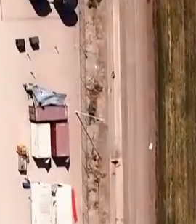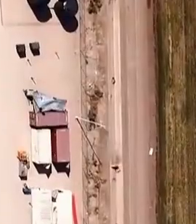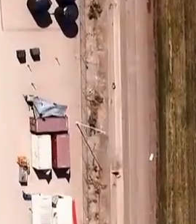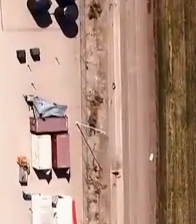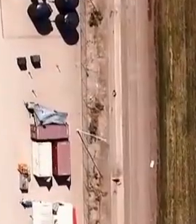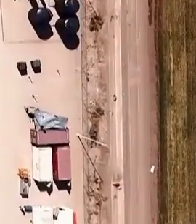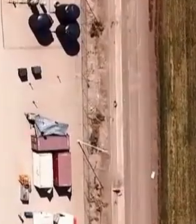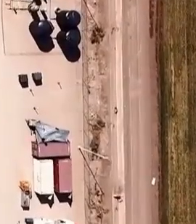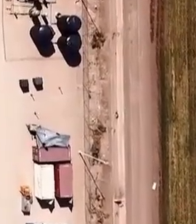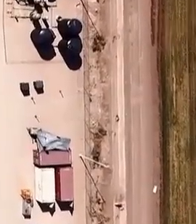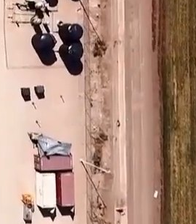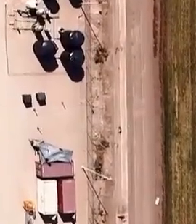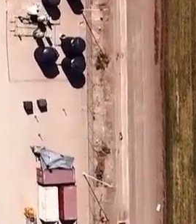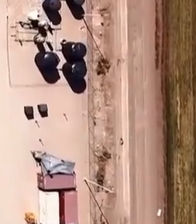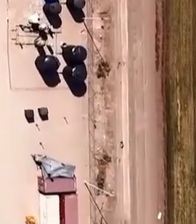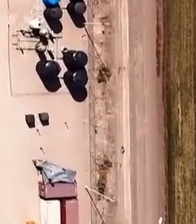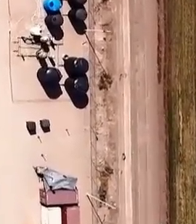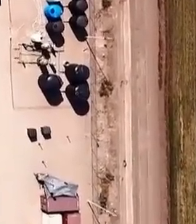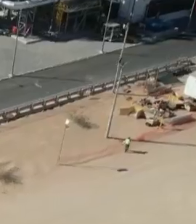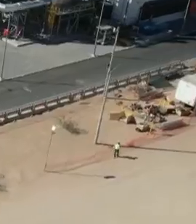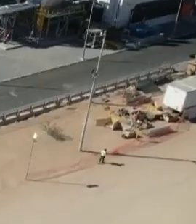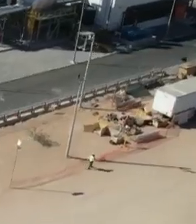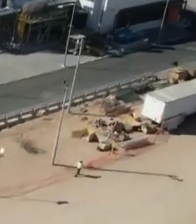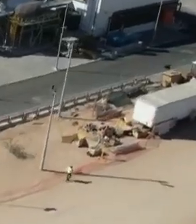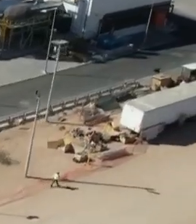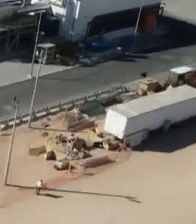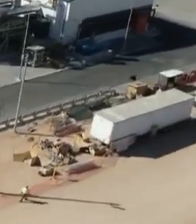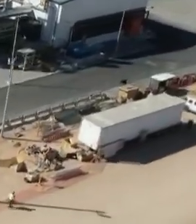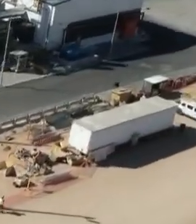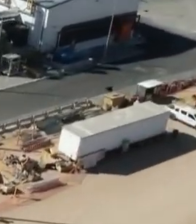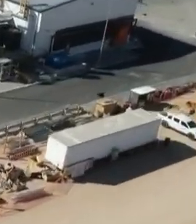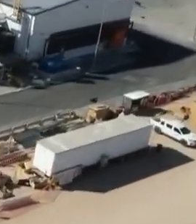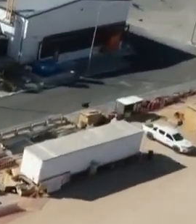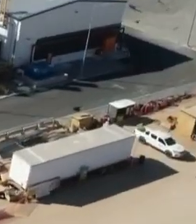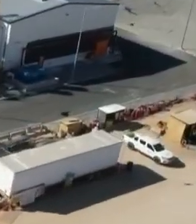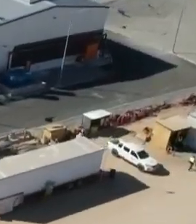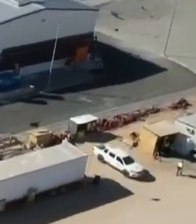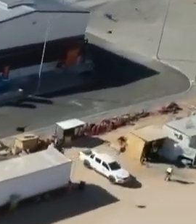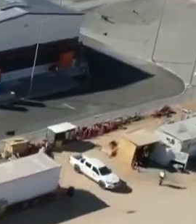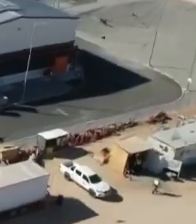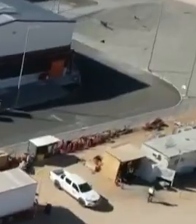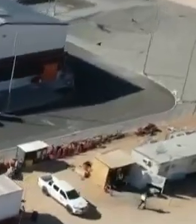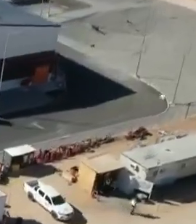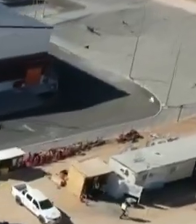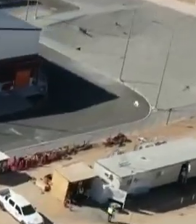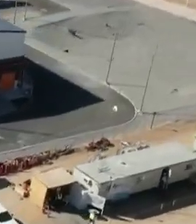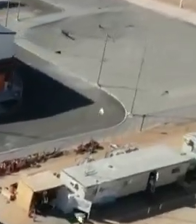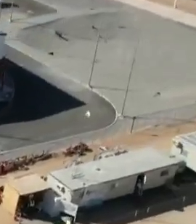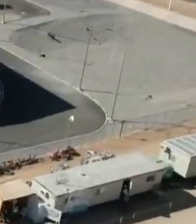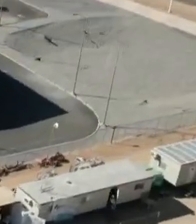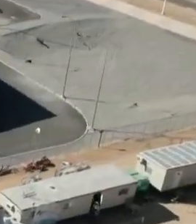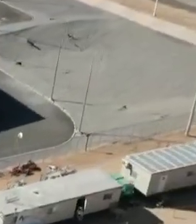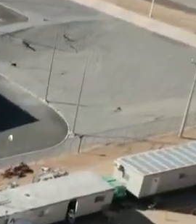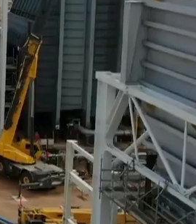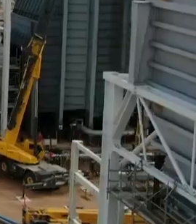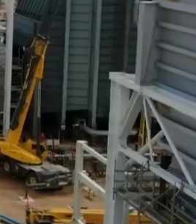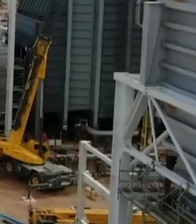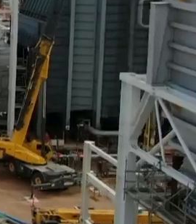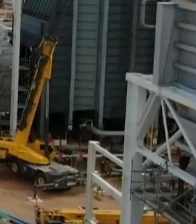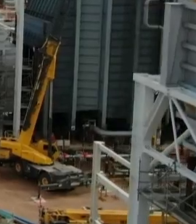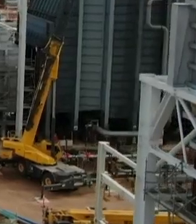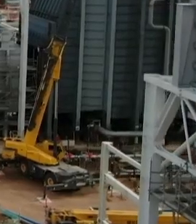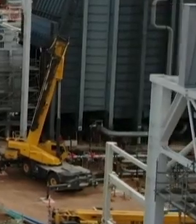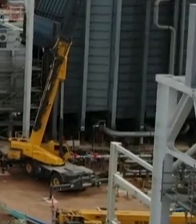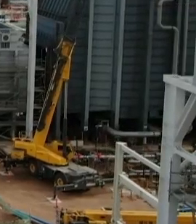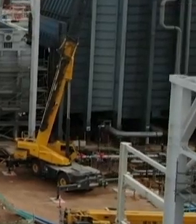6.995 megawatts y cuentan con una inversión de 5.980 millones de dólares. Los avances son los siguientes.